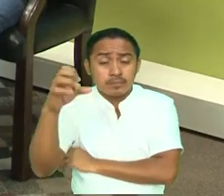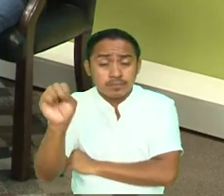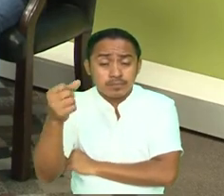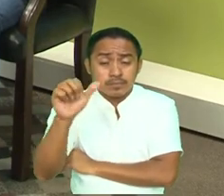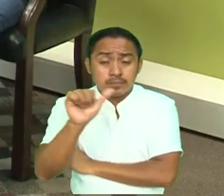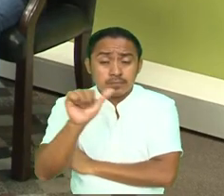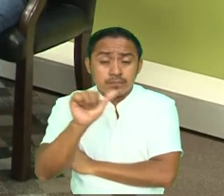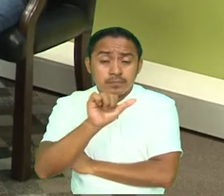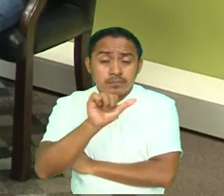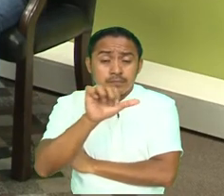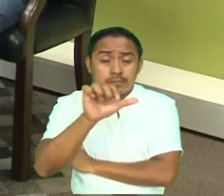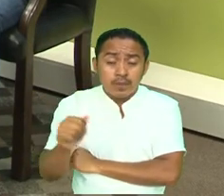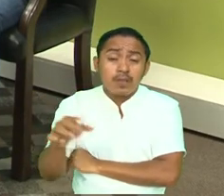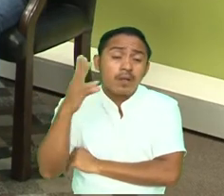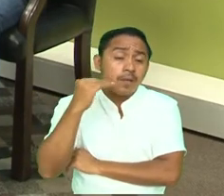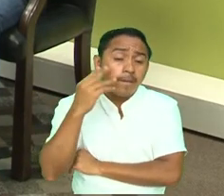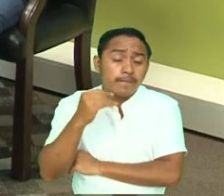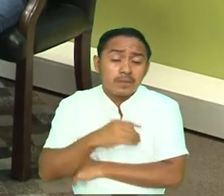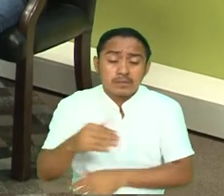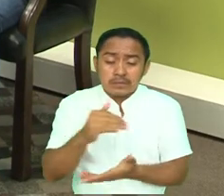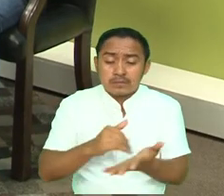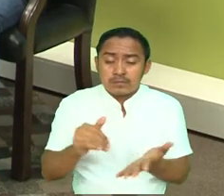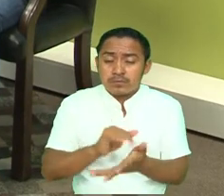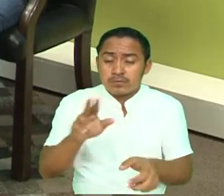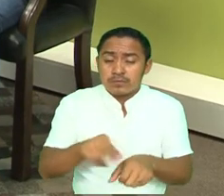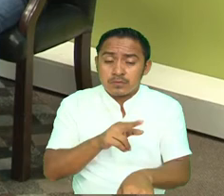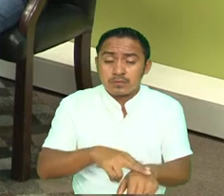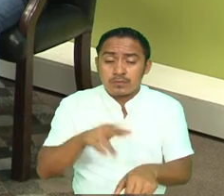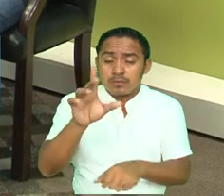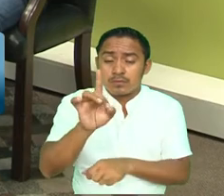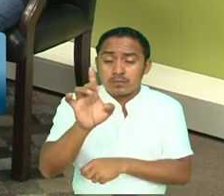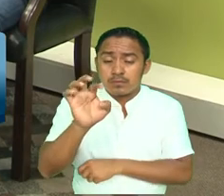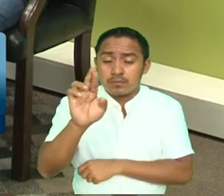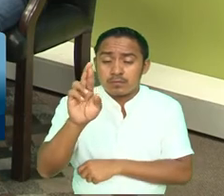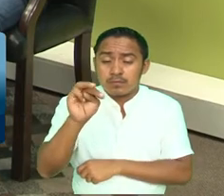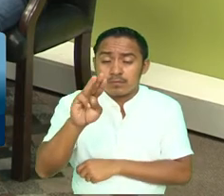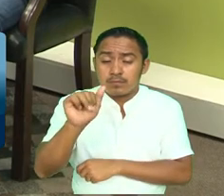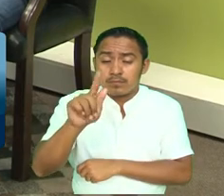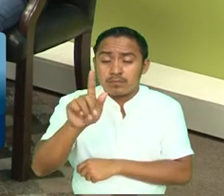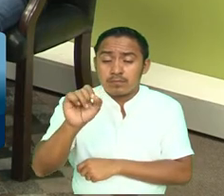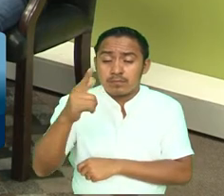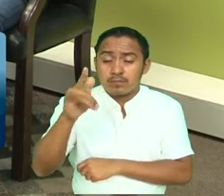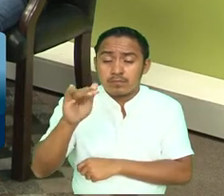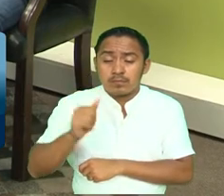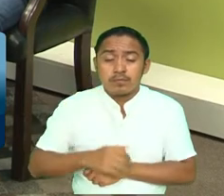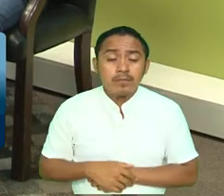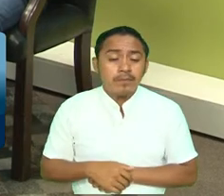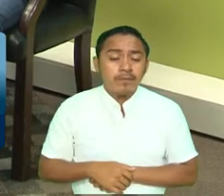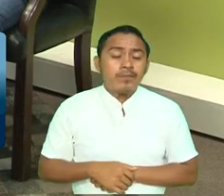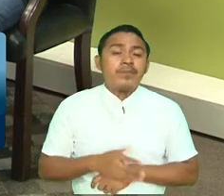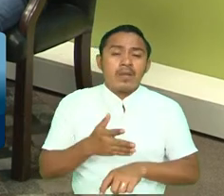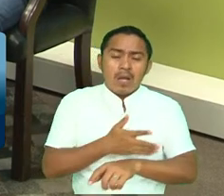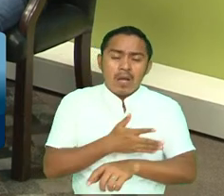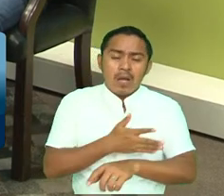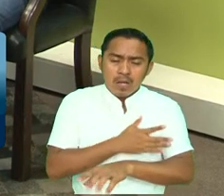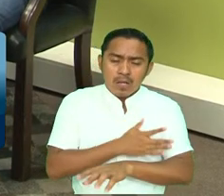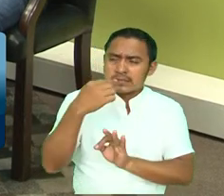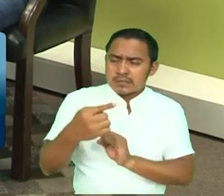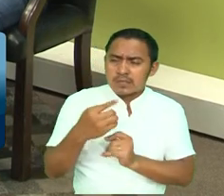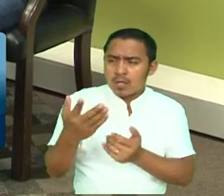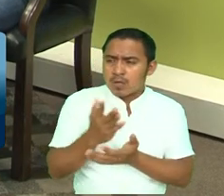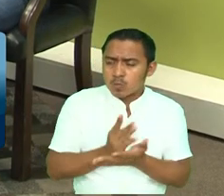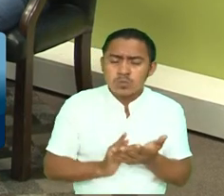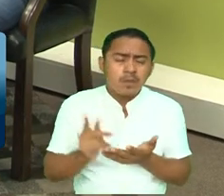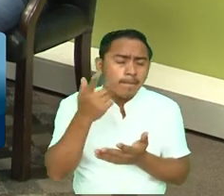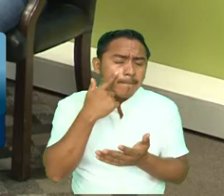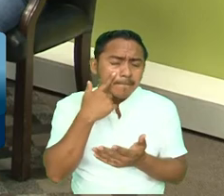del Centro Nacional de Dermatología. Doctor, en la primera parte del programa usted ya hablaba sobre algunas pruebas